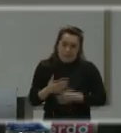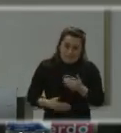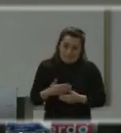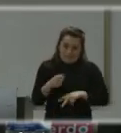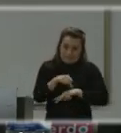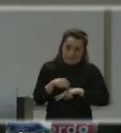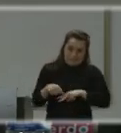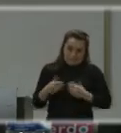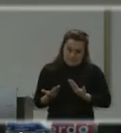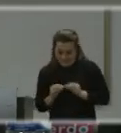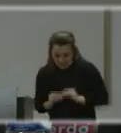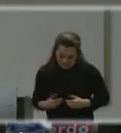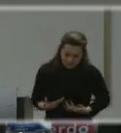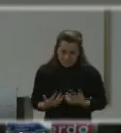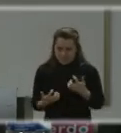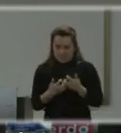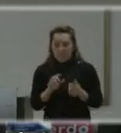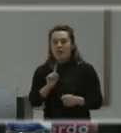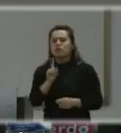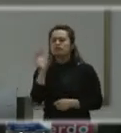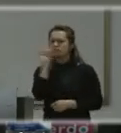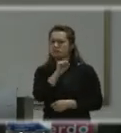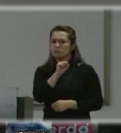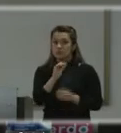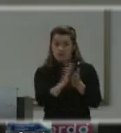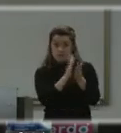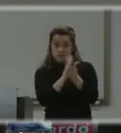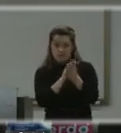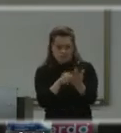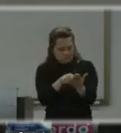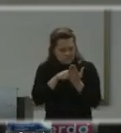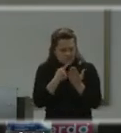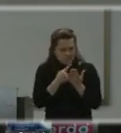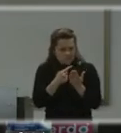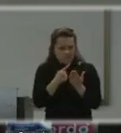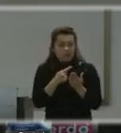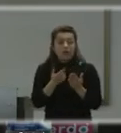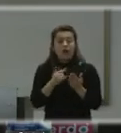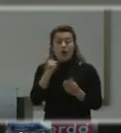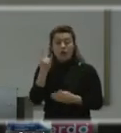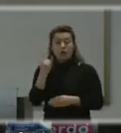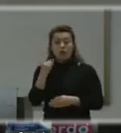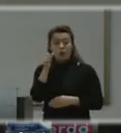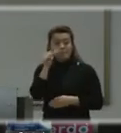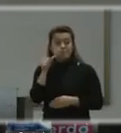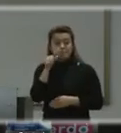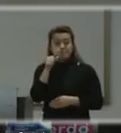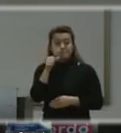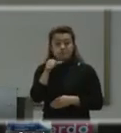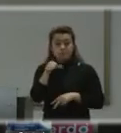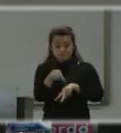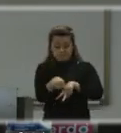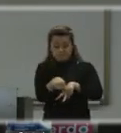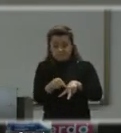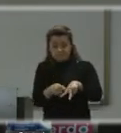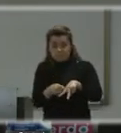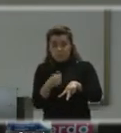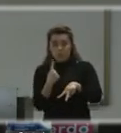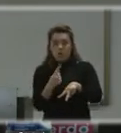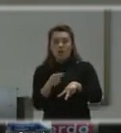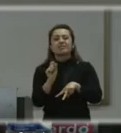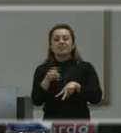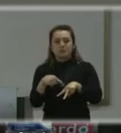procedimientos médicos, pero la información que arrojan es esterilización quirúrgica como procedimiento único y también